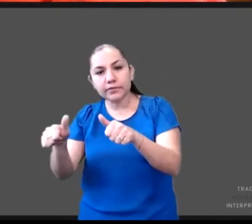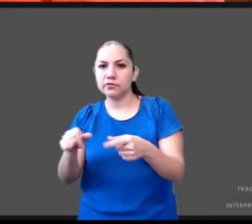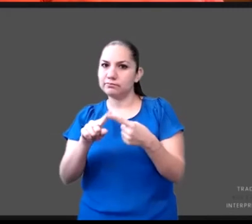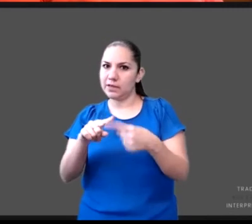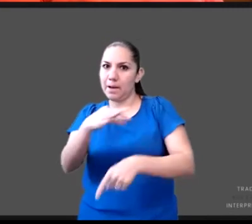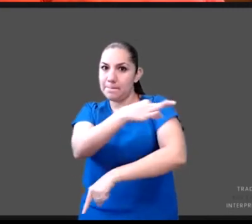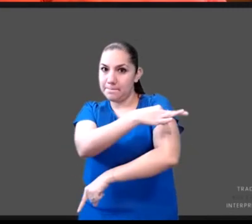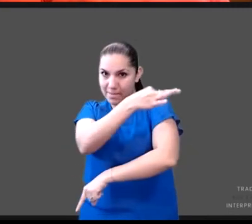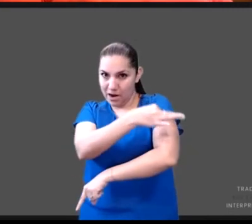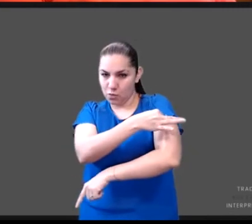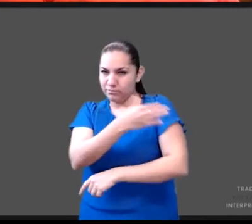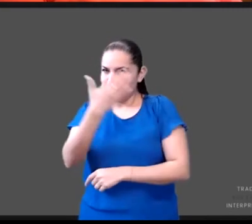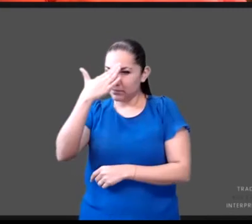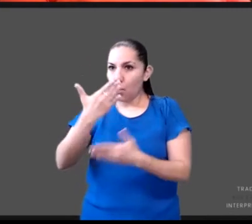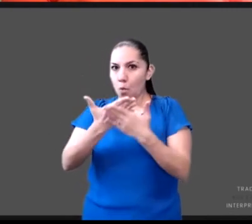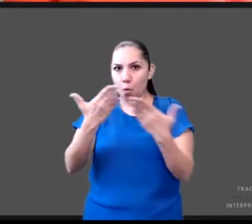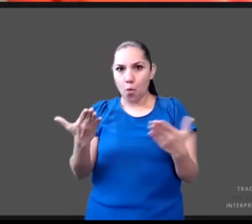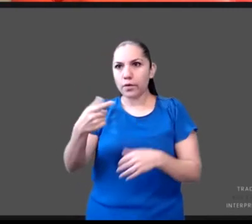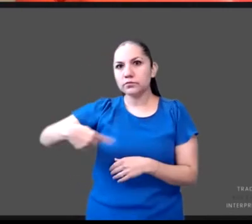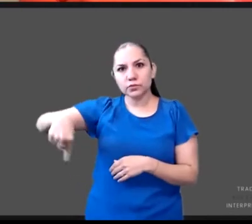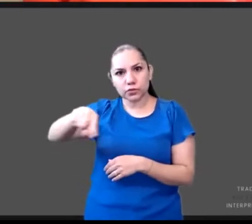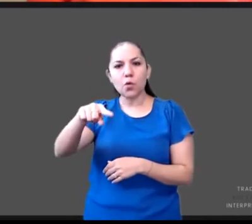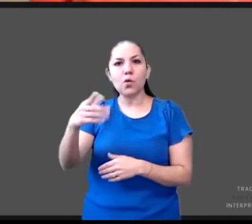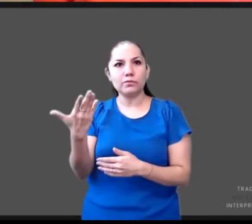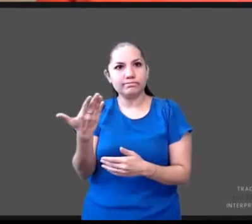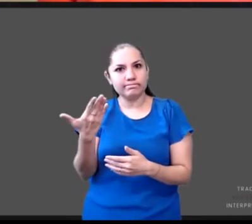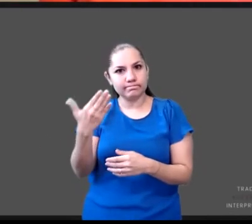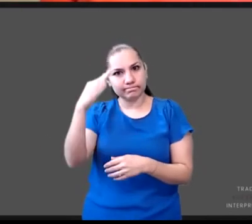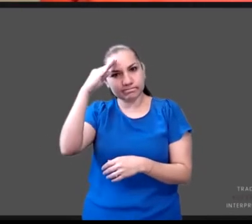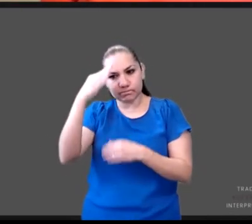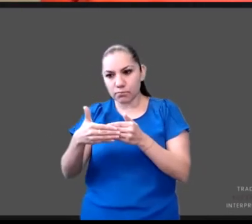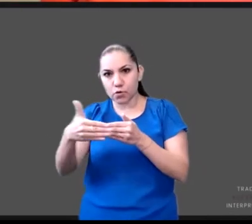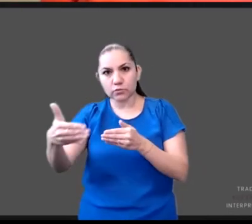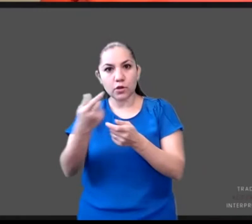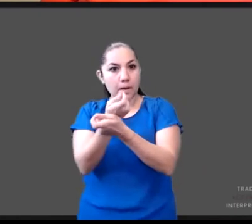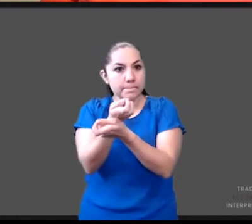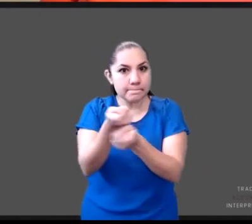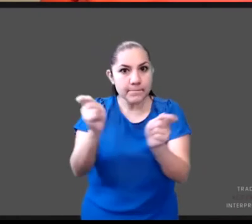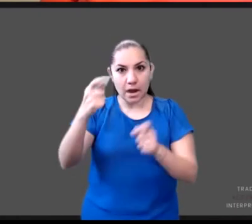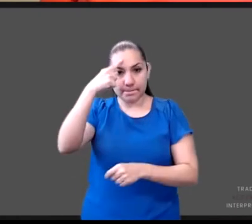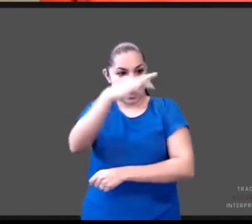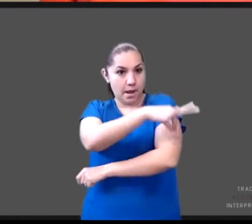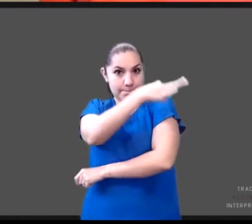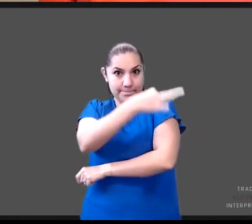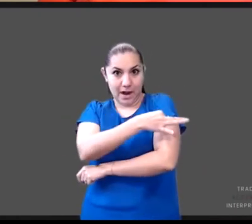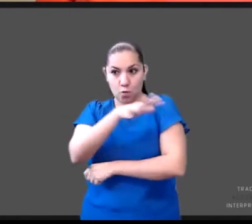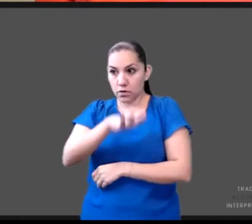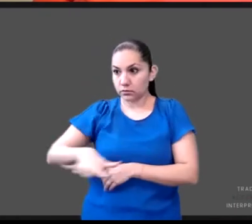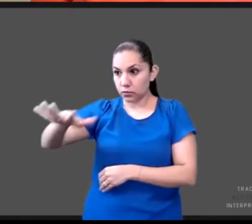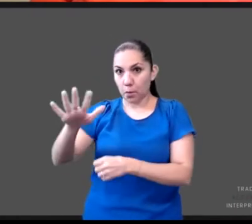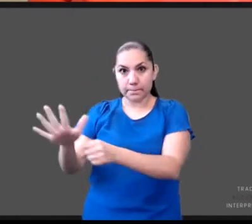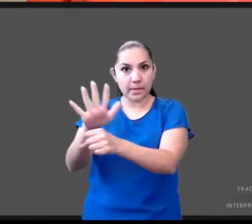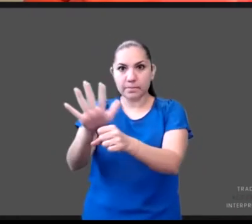claros de que va a haber un rezago brutal en la cobertura de vacunación, particularmente de las niñas y niños más pequeños. Y si no implementamos un